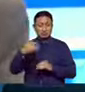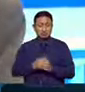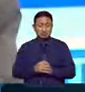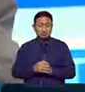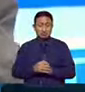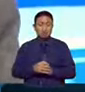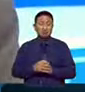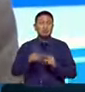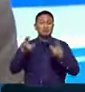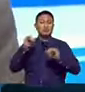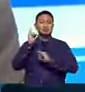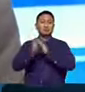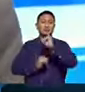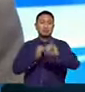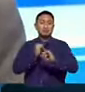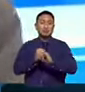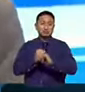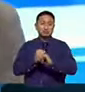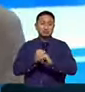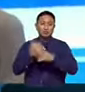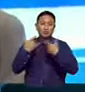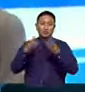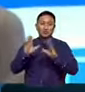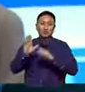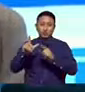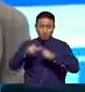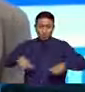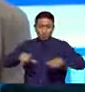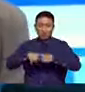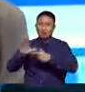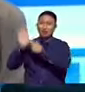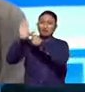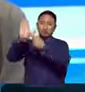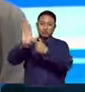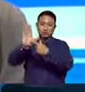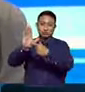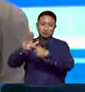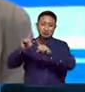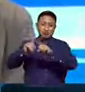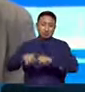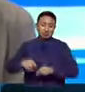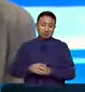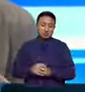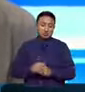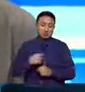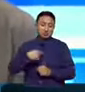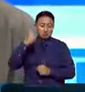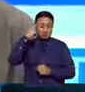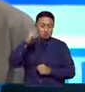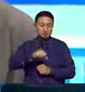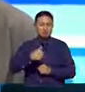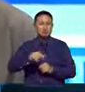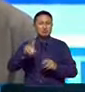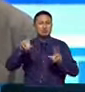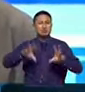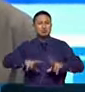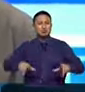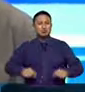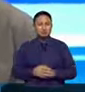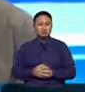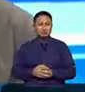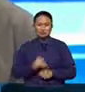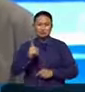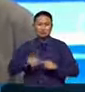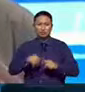creo que a nivel internacional saldrá en algún lugar. Por lo demás, Yo creo que hay varios casos de corrupción que ya es imposible